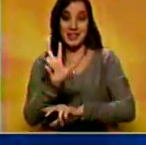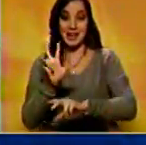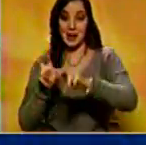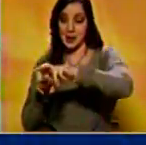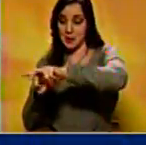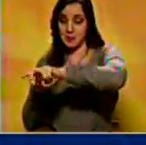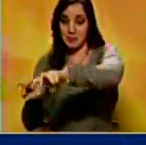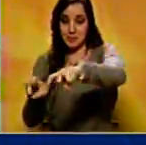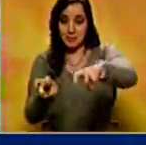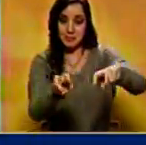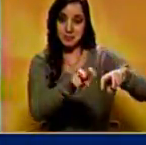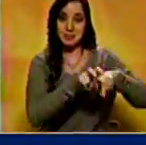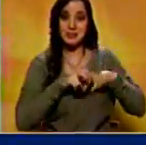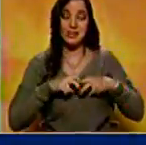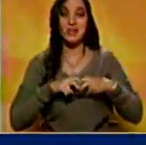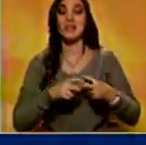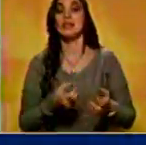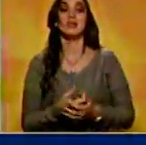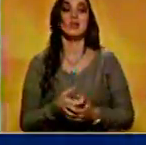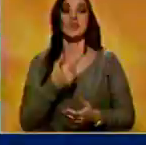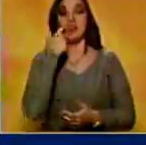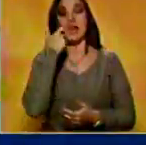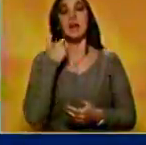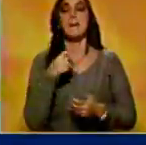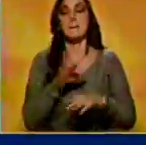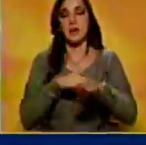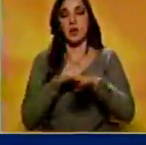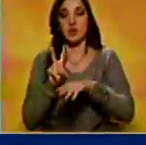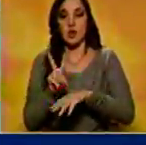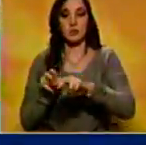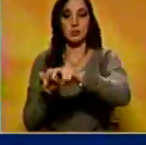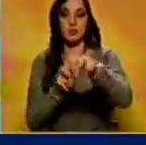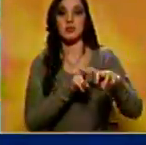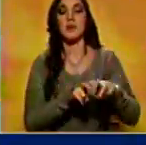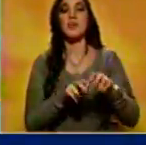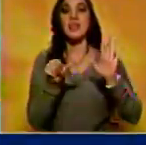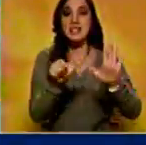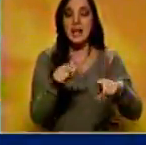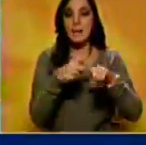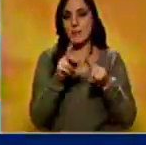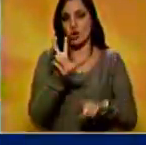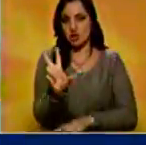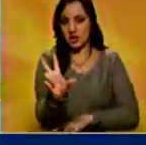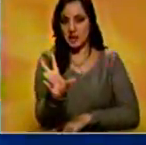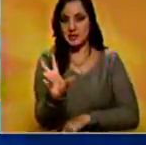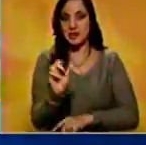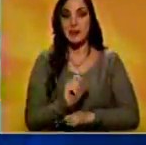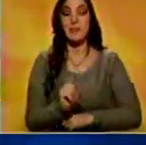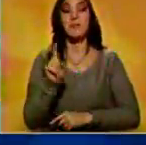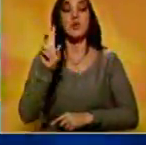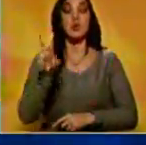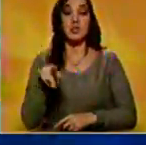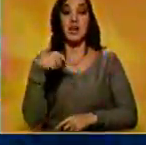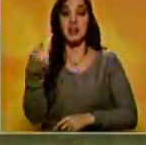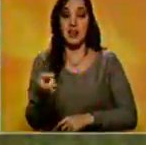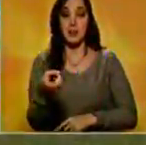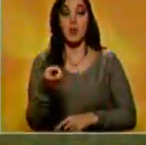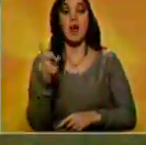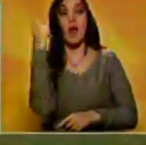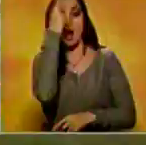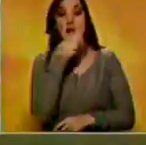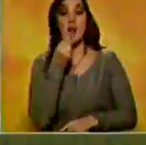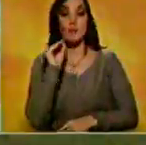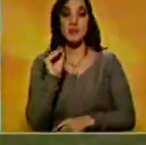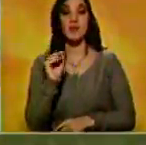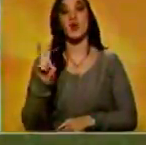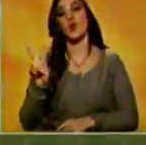de Minnesota cayeron 6 carreras por 3 ante los Medias Rojas. Como les decía, en el primero de una doble cartelera, a segunda hora los mellizos se